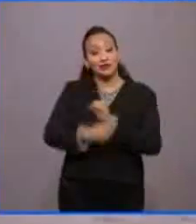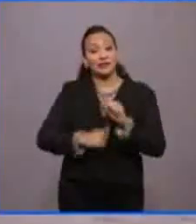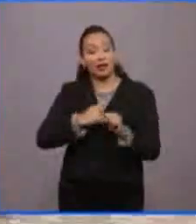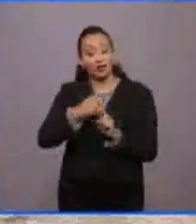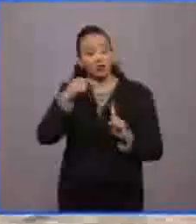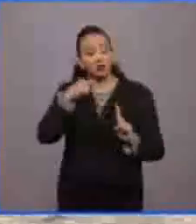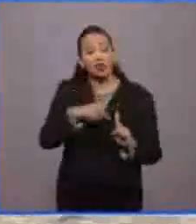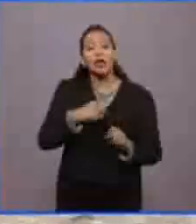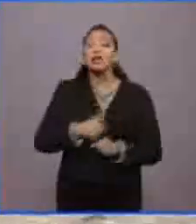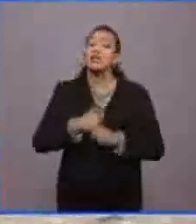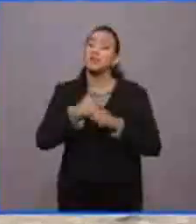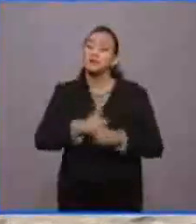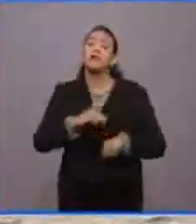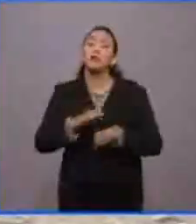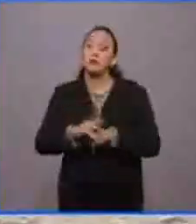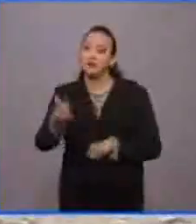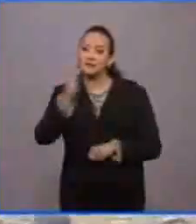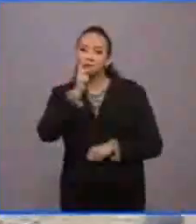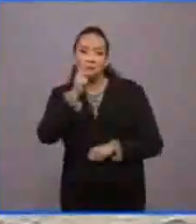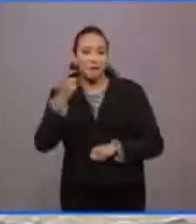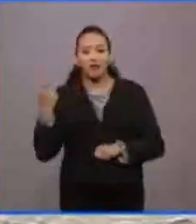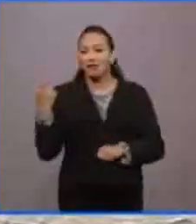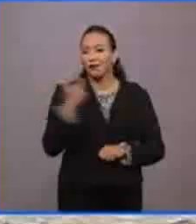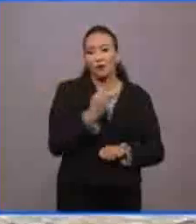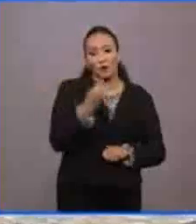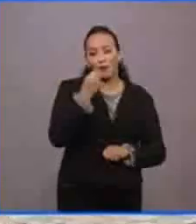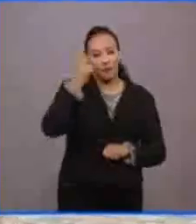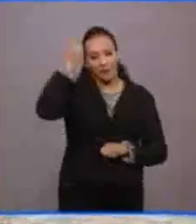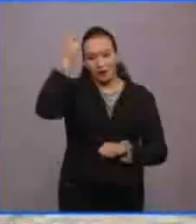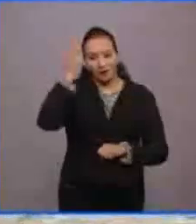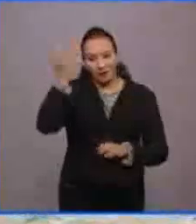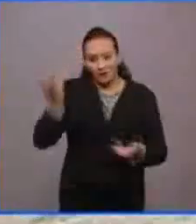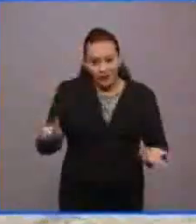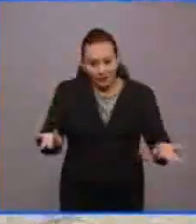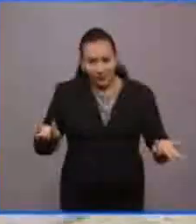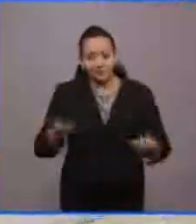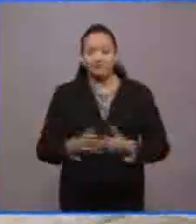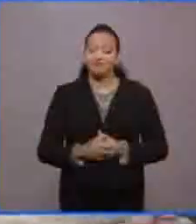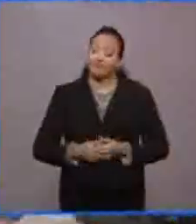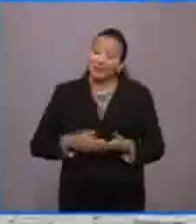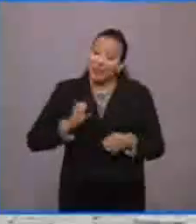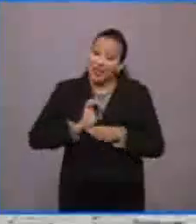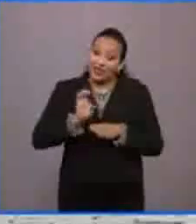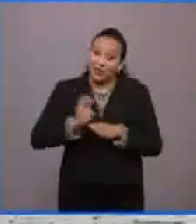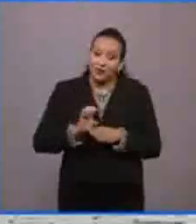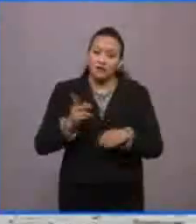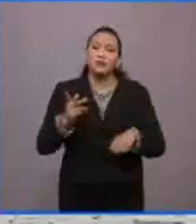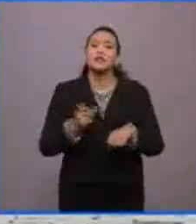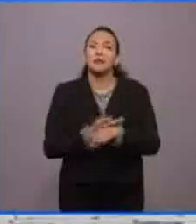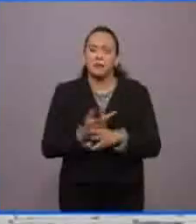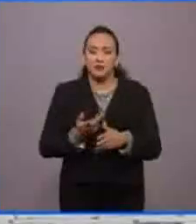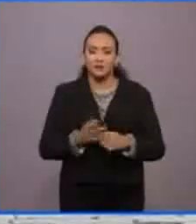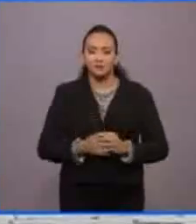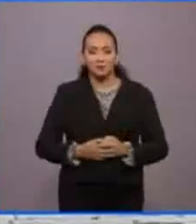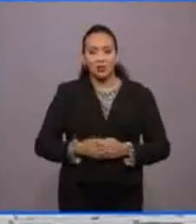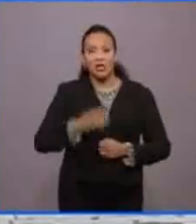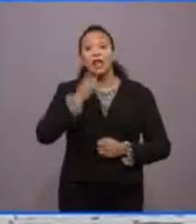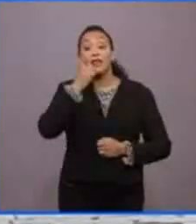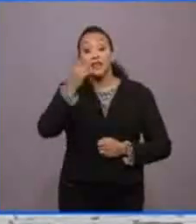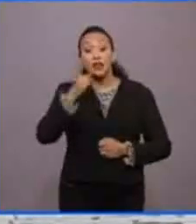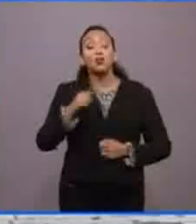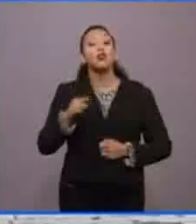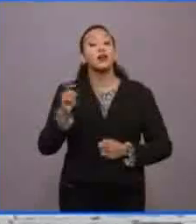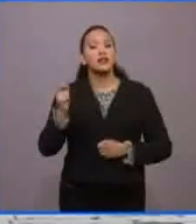víctima de incumplimiento de la obligación alimentaria cometido por su progenitor. La decisión la adoptó una vez que constató que